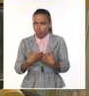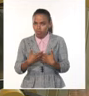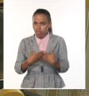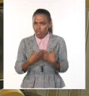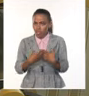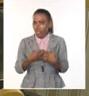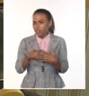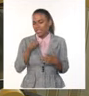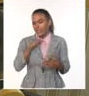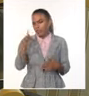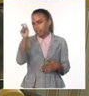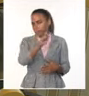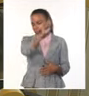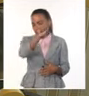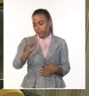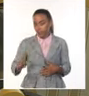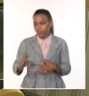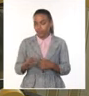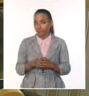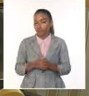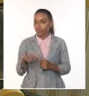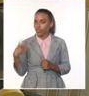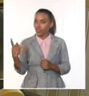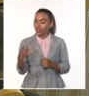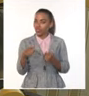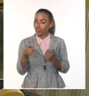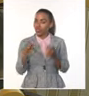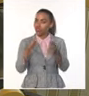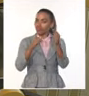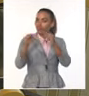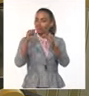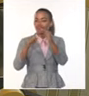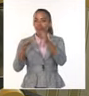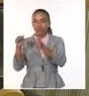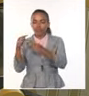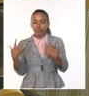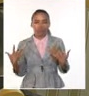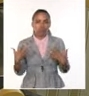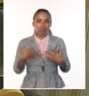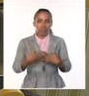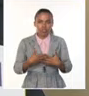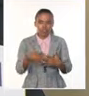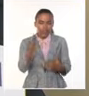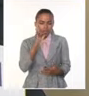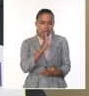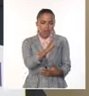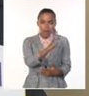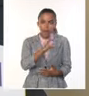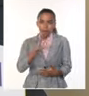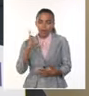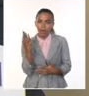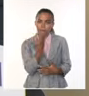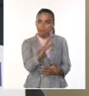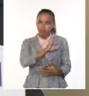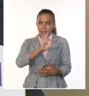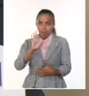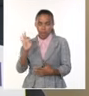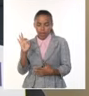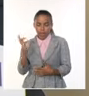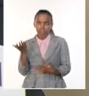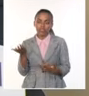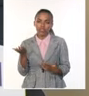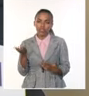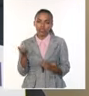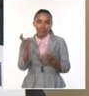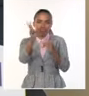hacerlo juntos, basado en principios de cooperación, respeto mutuo y bienestar compartido, valores todos